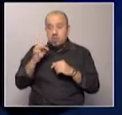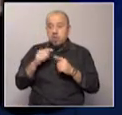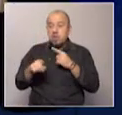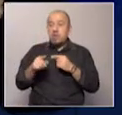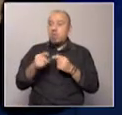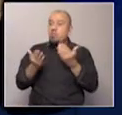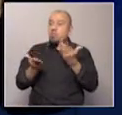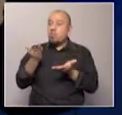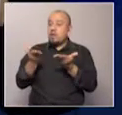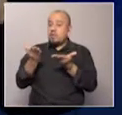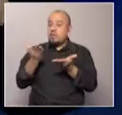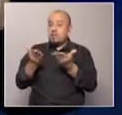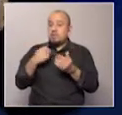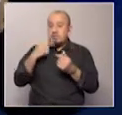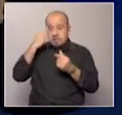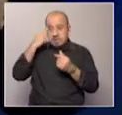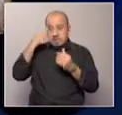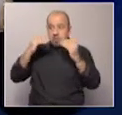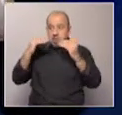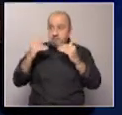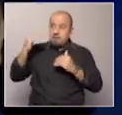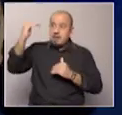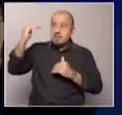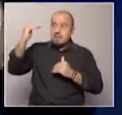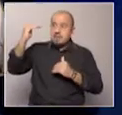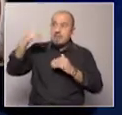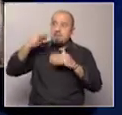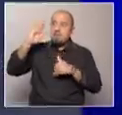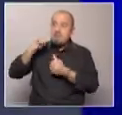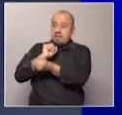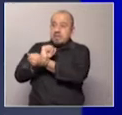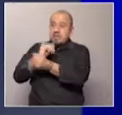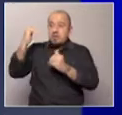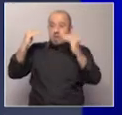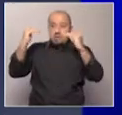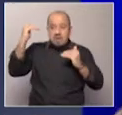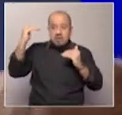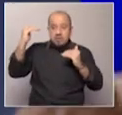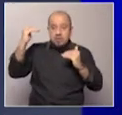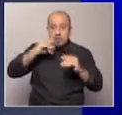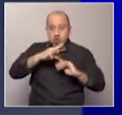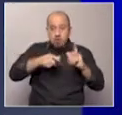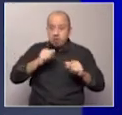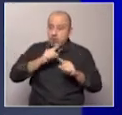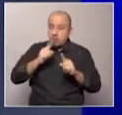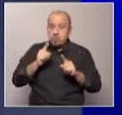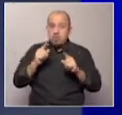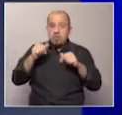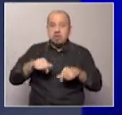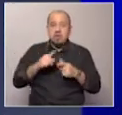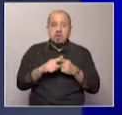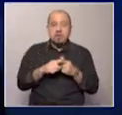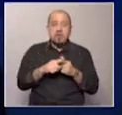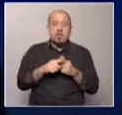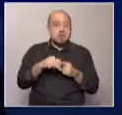punto óptimo cuando si pensamos que solamente a más presos o al menos delito no es así pero no se ha demostrado que no es así acá en uruguay que